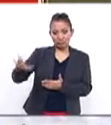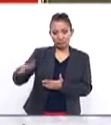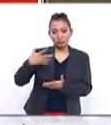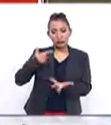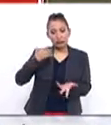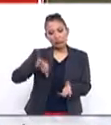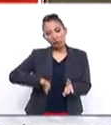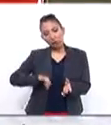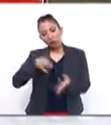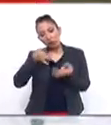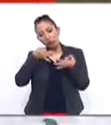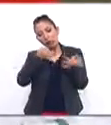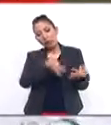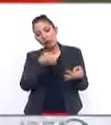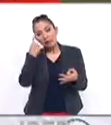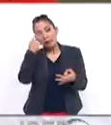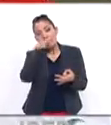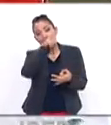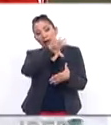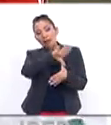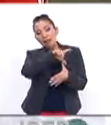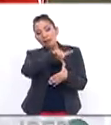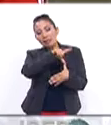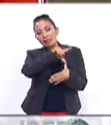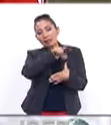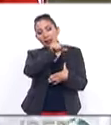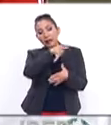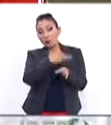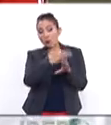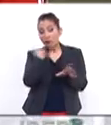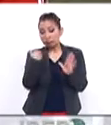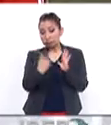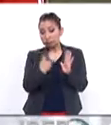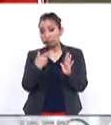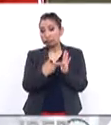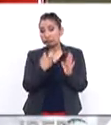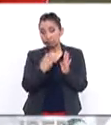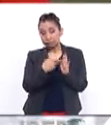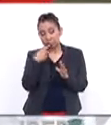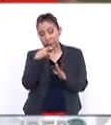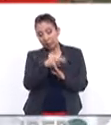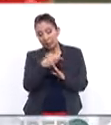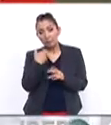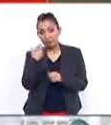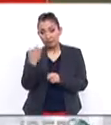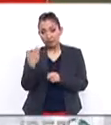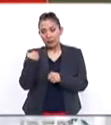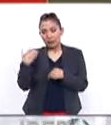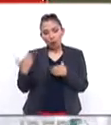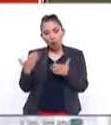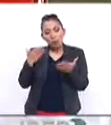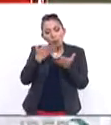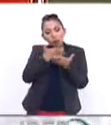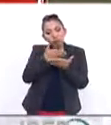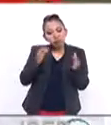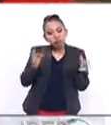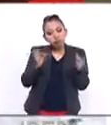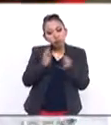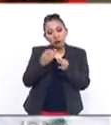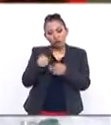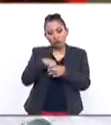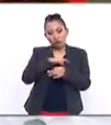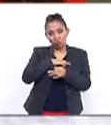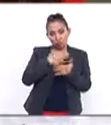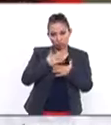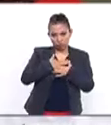parte de sus intereses se han trasladado hacia América Latina, han sido muy consistentes, y por eso ese acercamiento. De